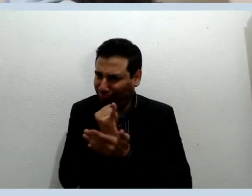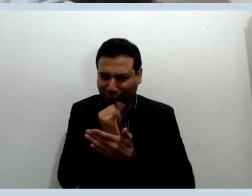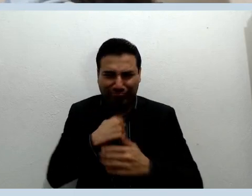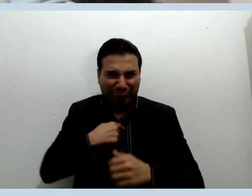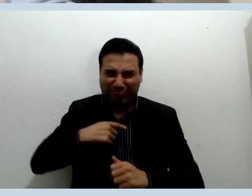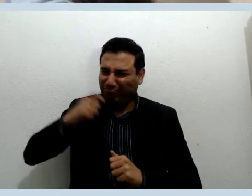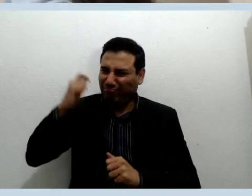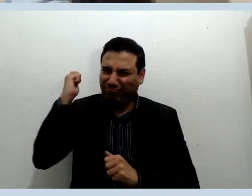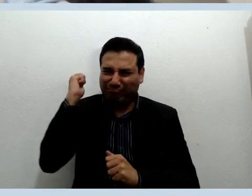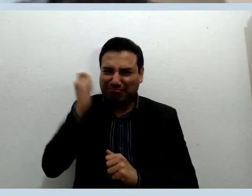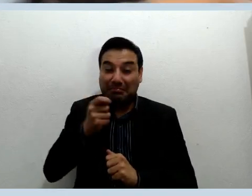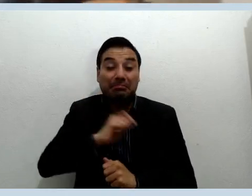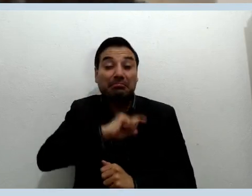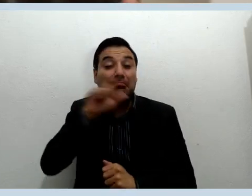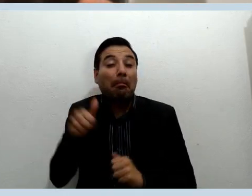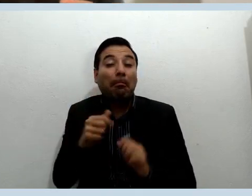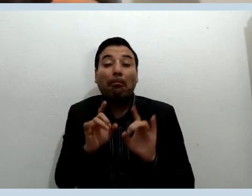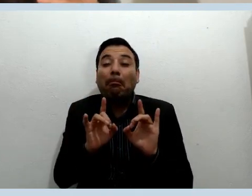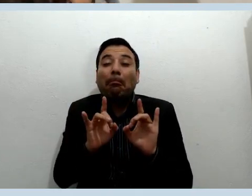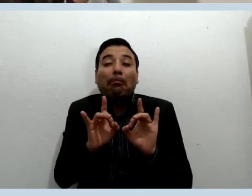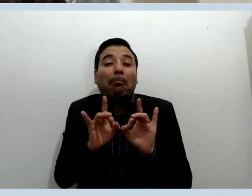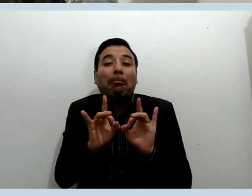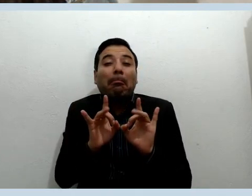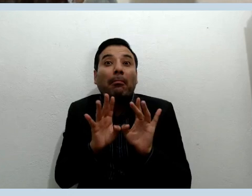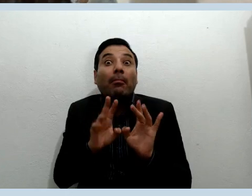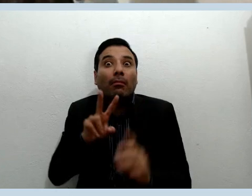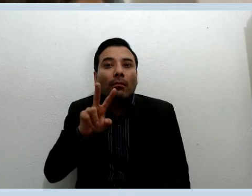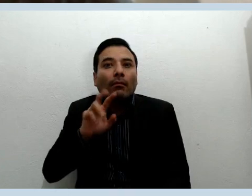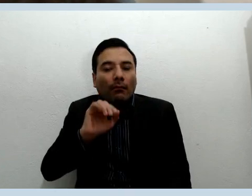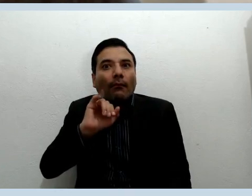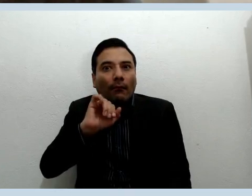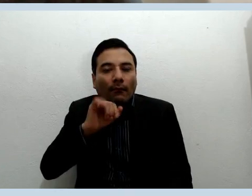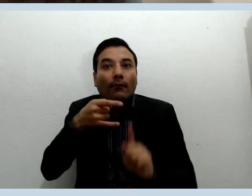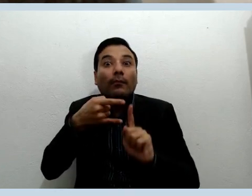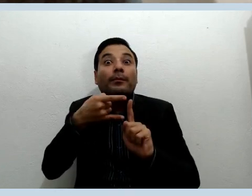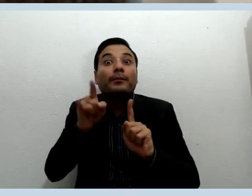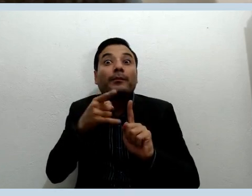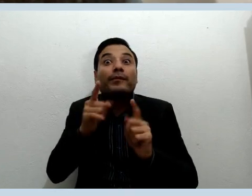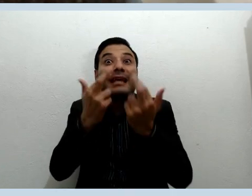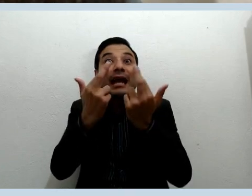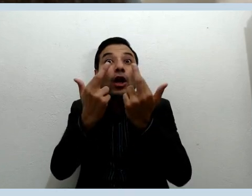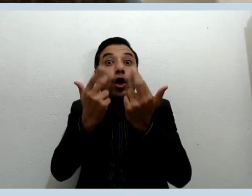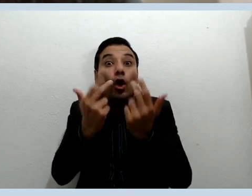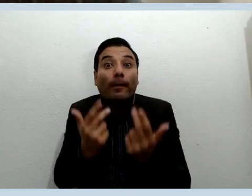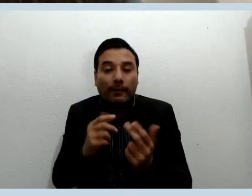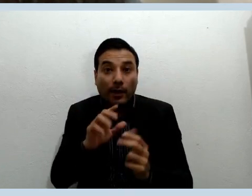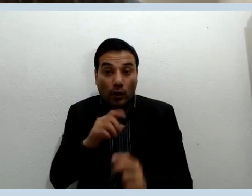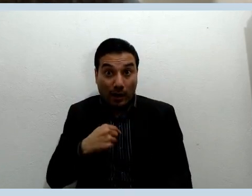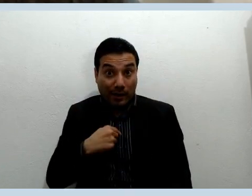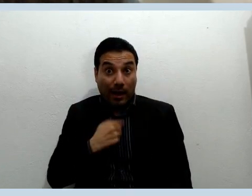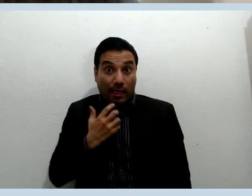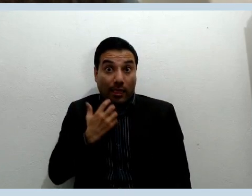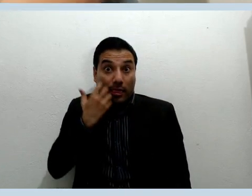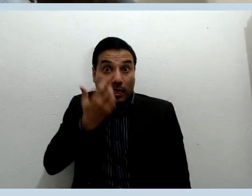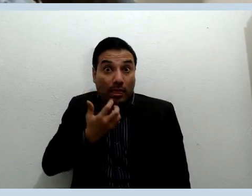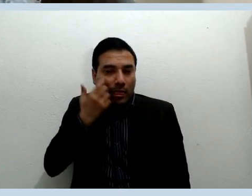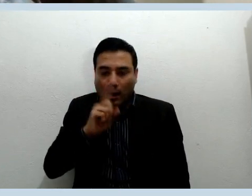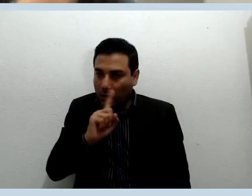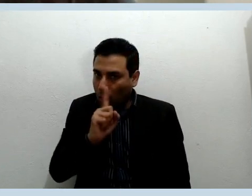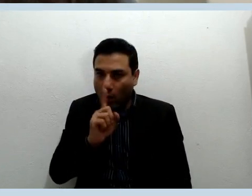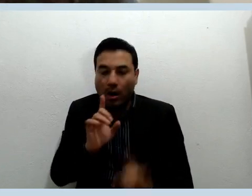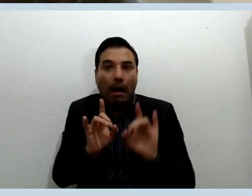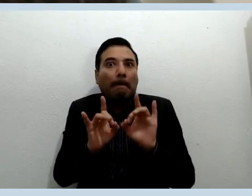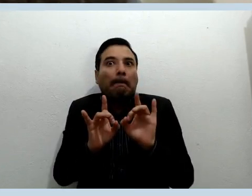y no sé cómo pasó que de verdad sí rompimos la puerta pero fue accidental o sea como que de repente se cayó la la